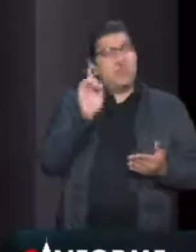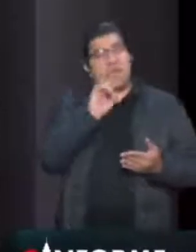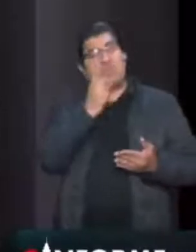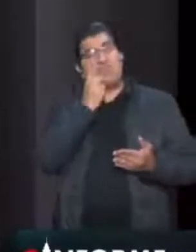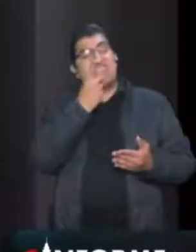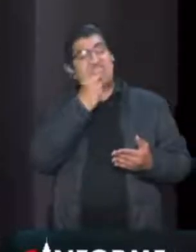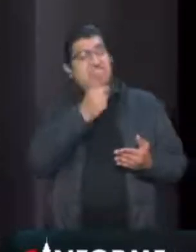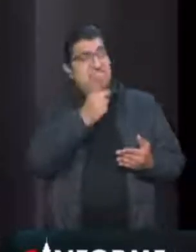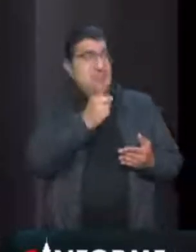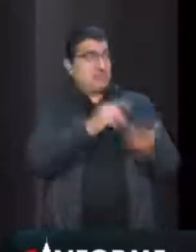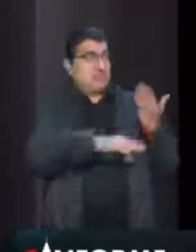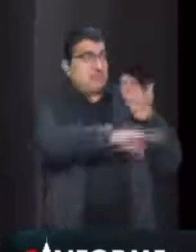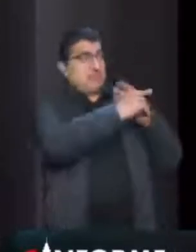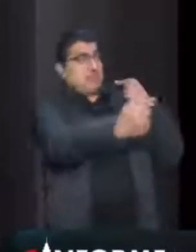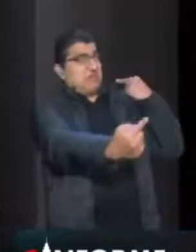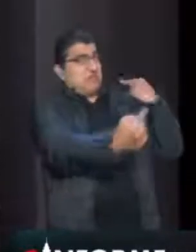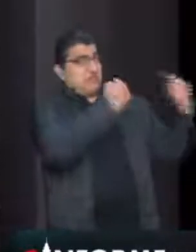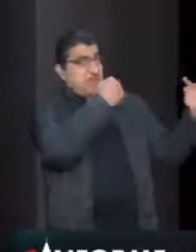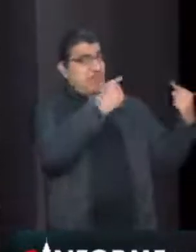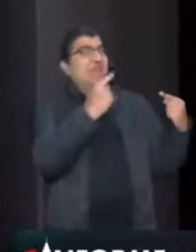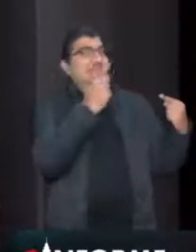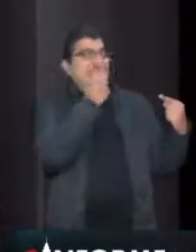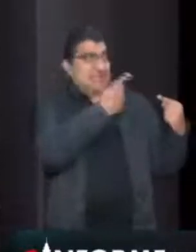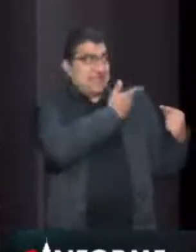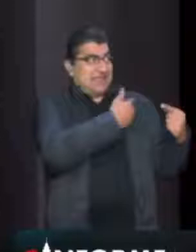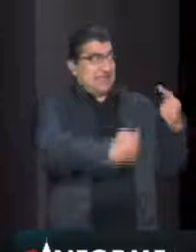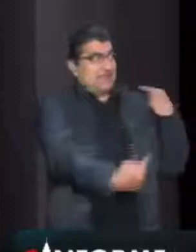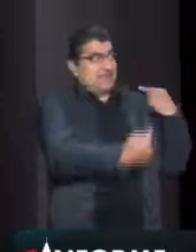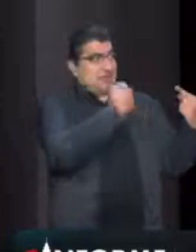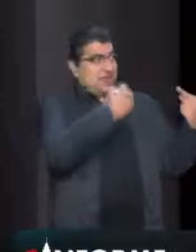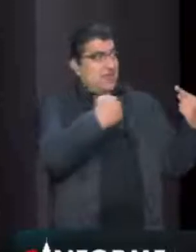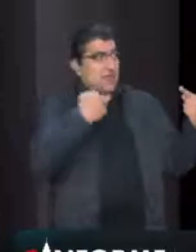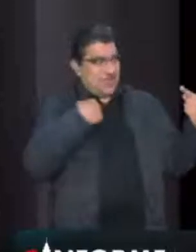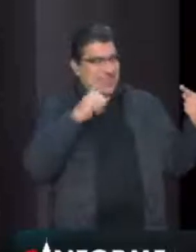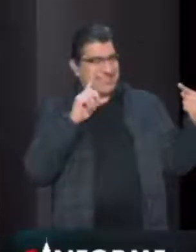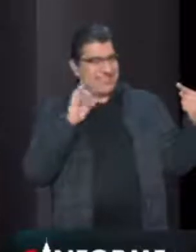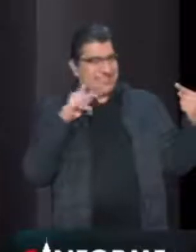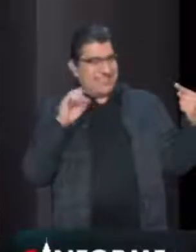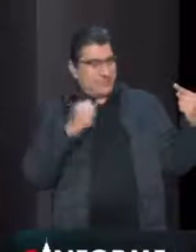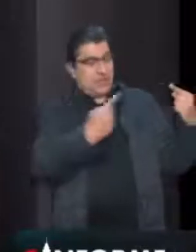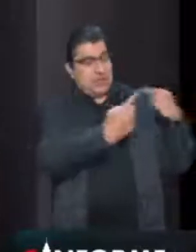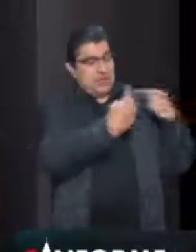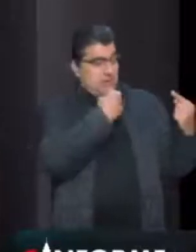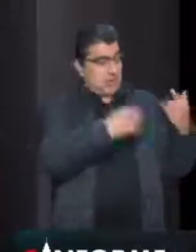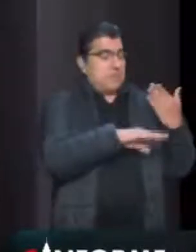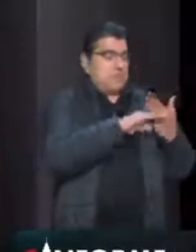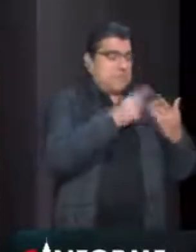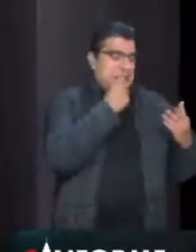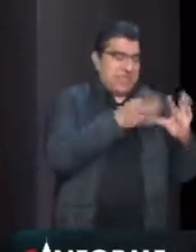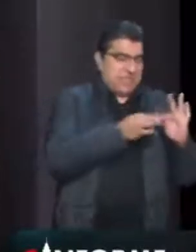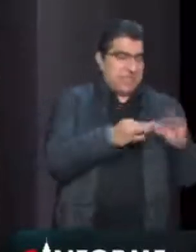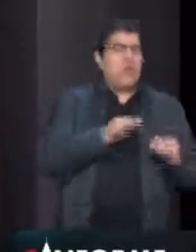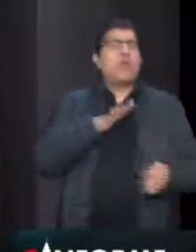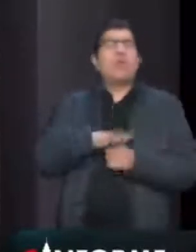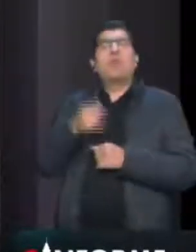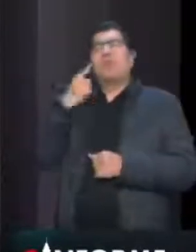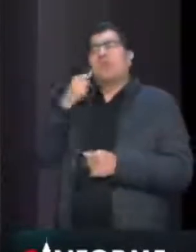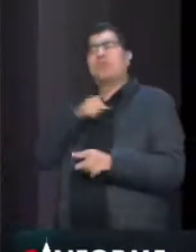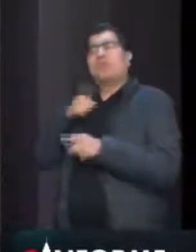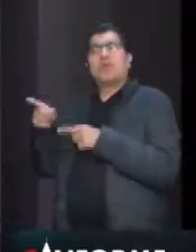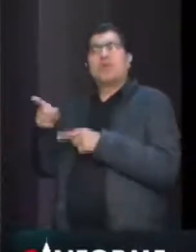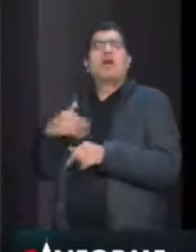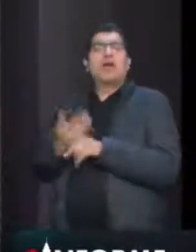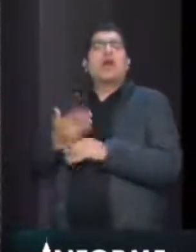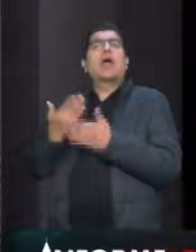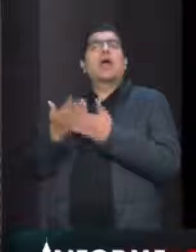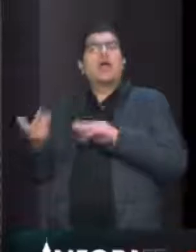su ataque, y aquí ya califica la argumentación del presidente como ataque. Había que decir, o preguntarnos qué calificativo entonces